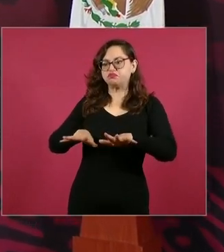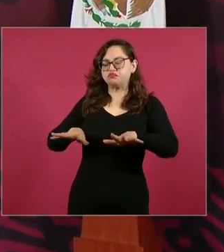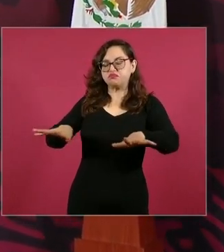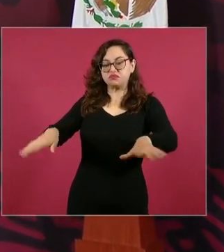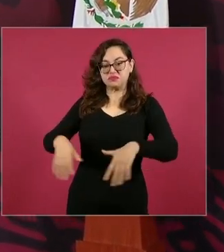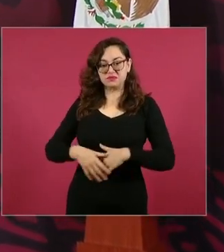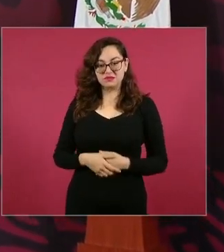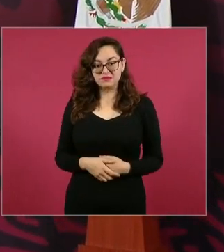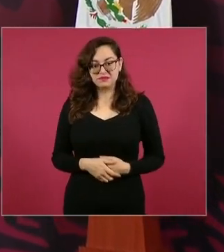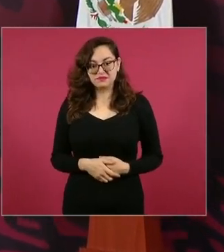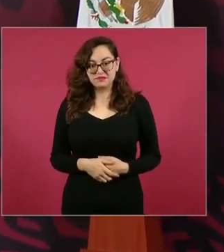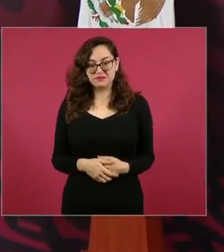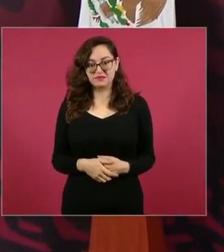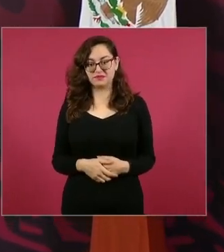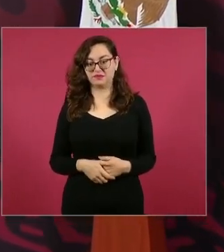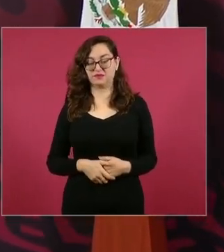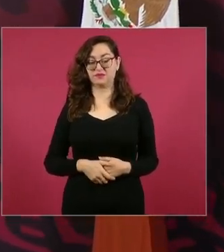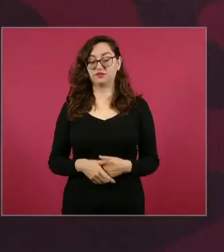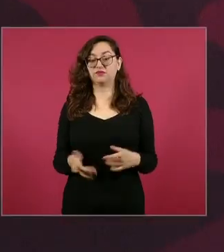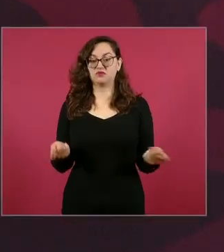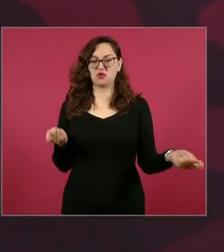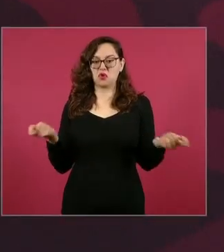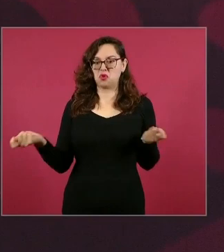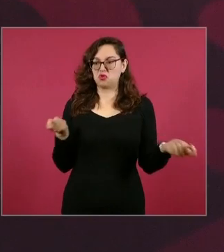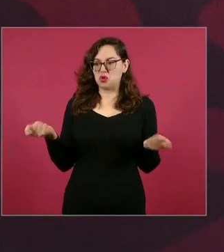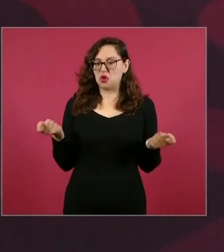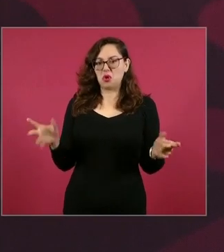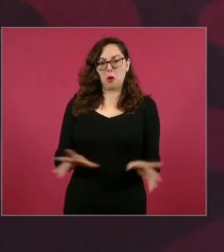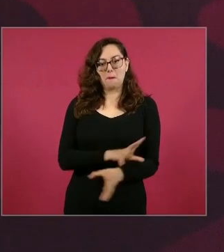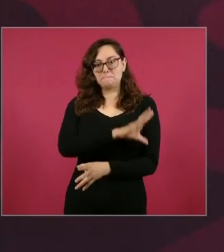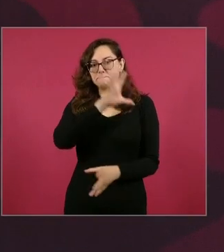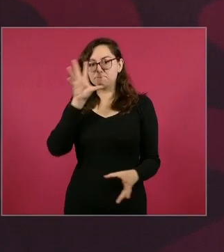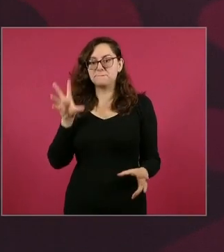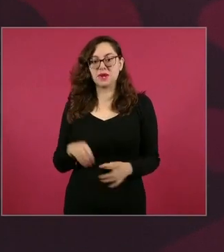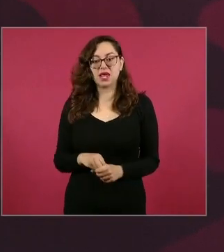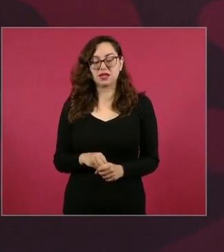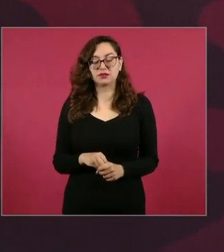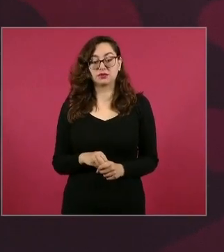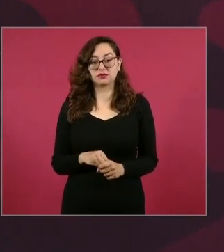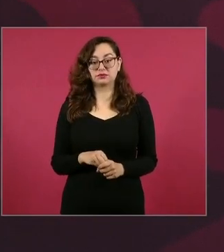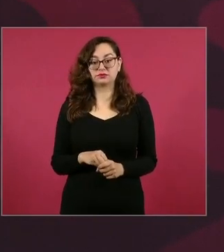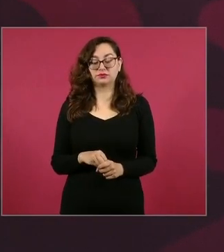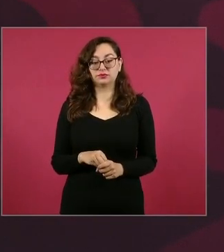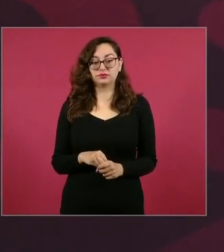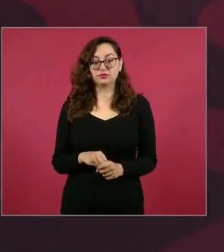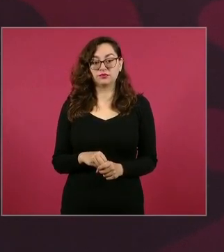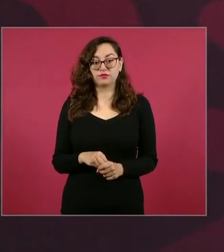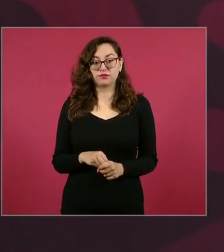décadas control ferrio de los medios la única